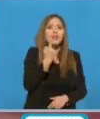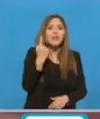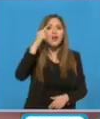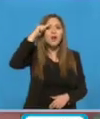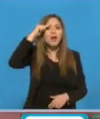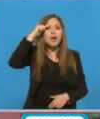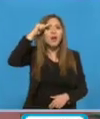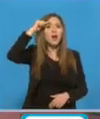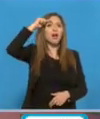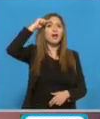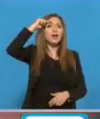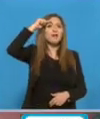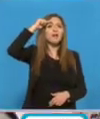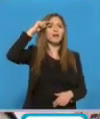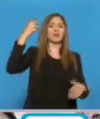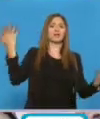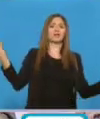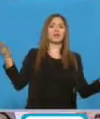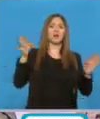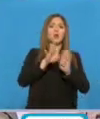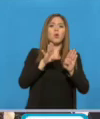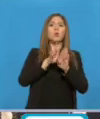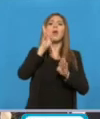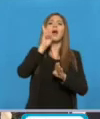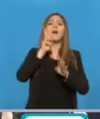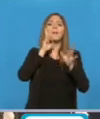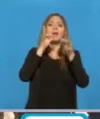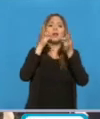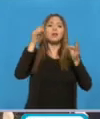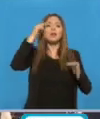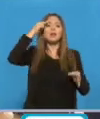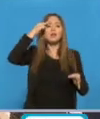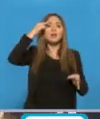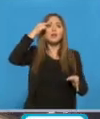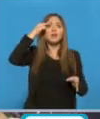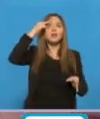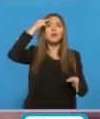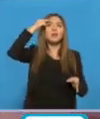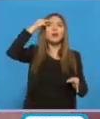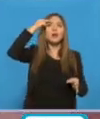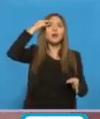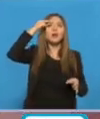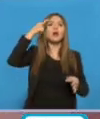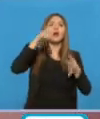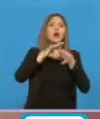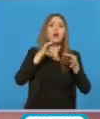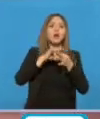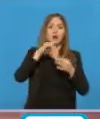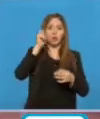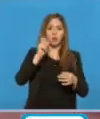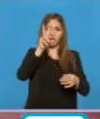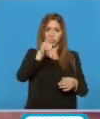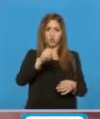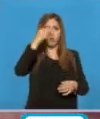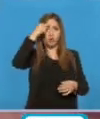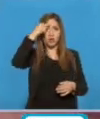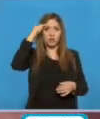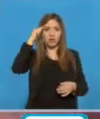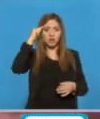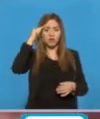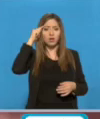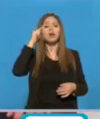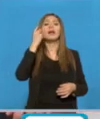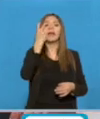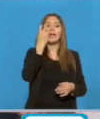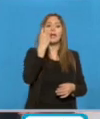hue- centímetro sí, mira, del aquí borde. está el Pásame la hueso. cinta métrica para ver. cómo Ah, está aquí está el hueso. Ay, y pero aquí después está no parece nuestra como ceja. muñequitos desventrílocos. No, así, esa es la posición Así es como